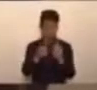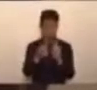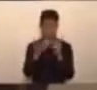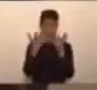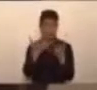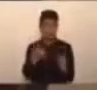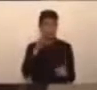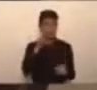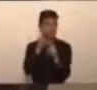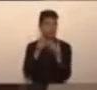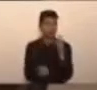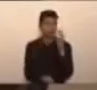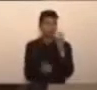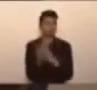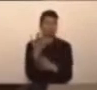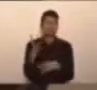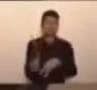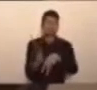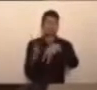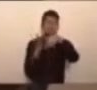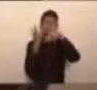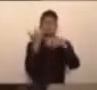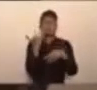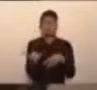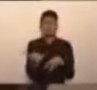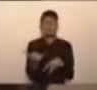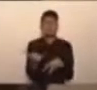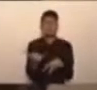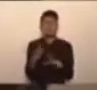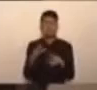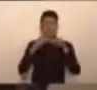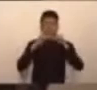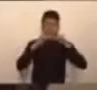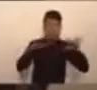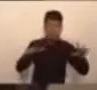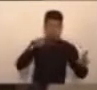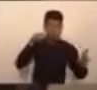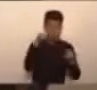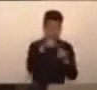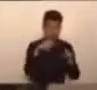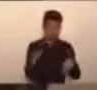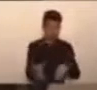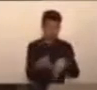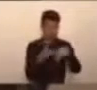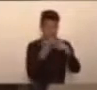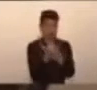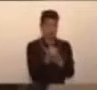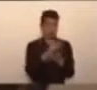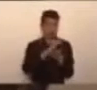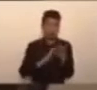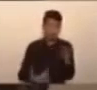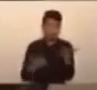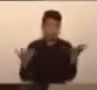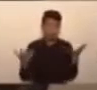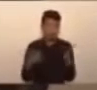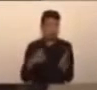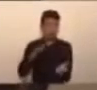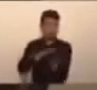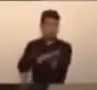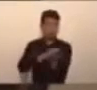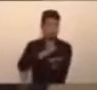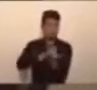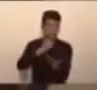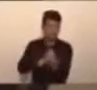modificar era generar unos estímulos desde el sector público. Por eso hay descuento en pasaportes, en